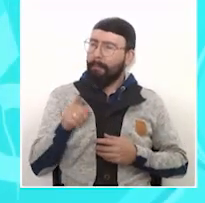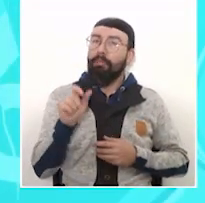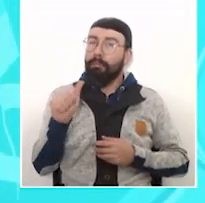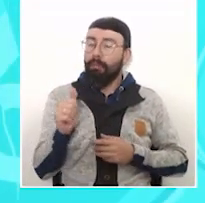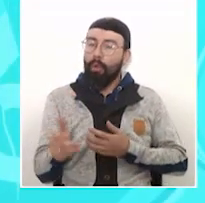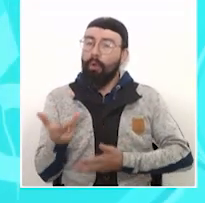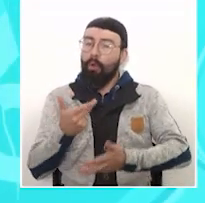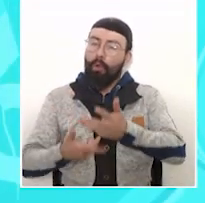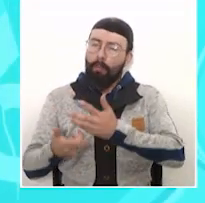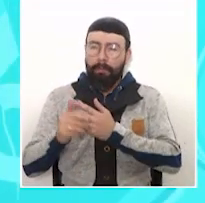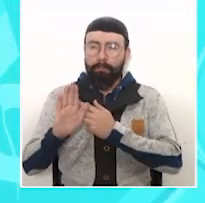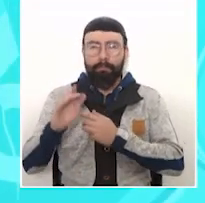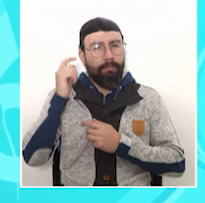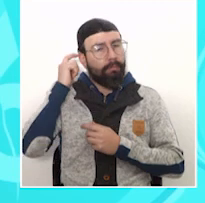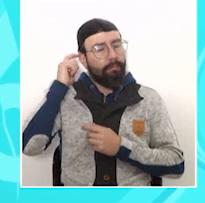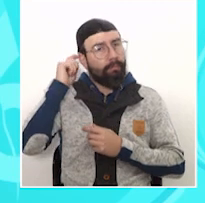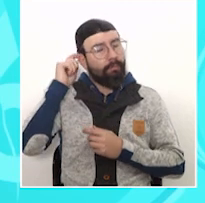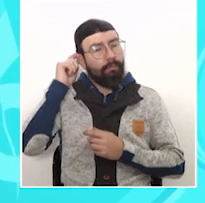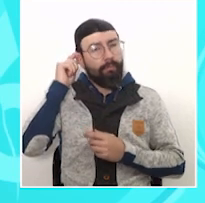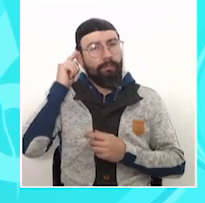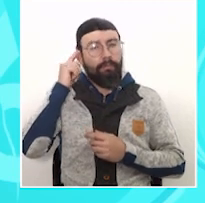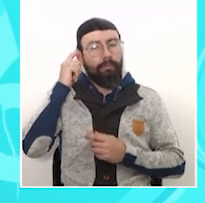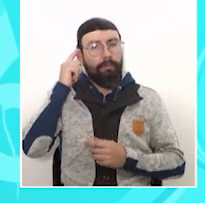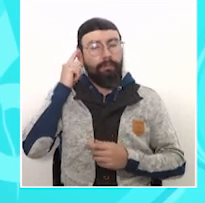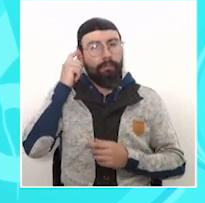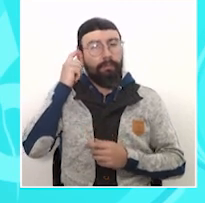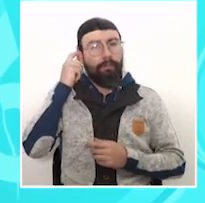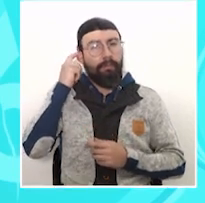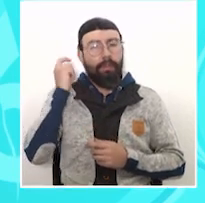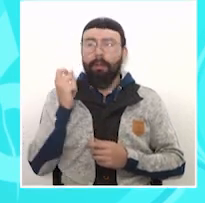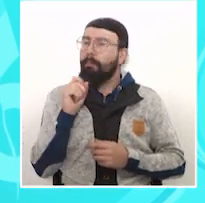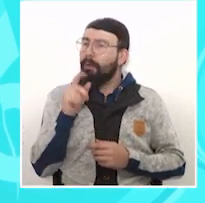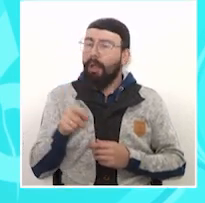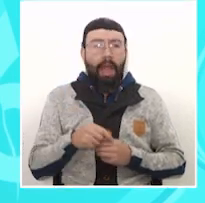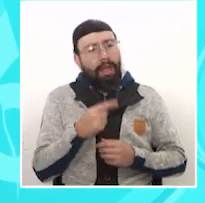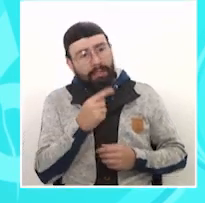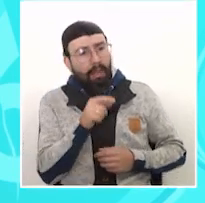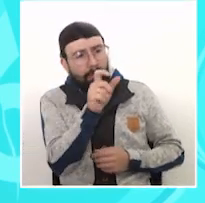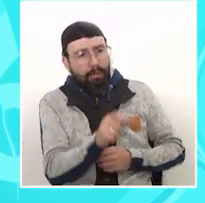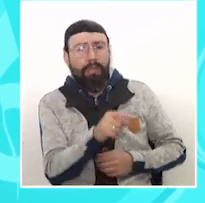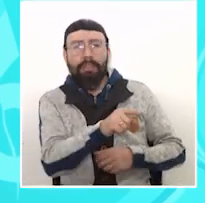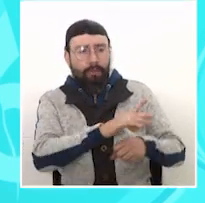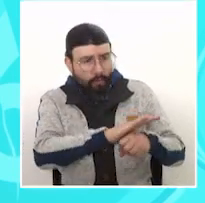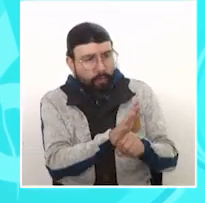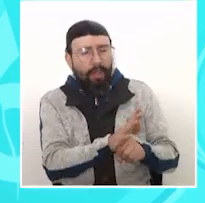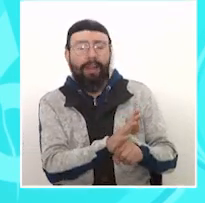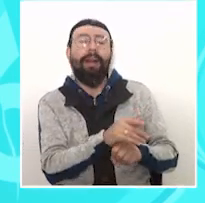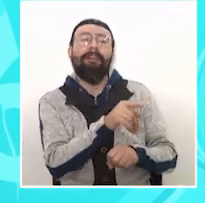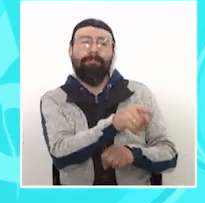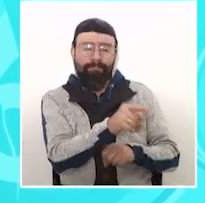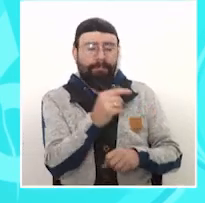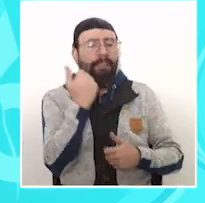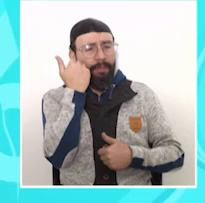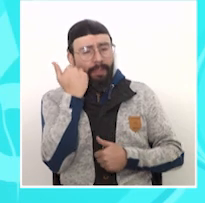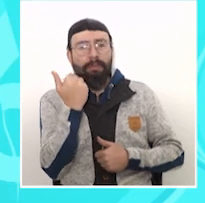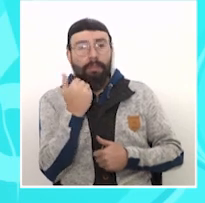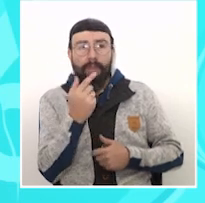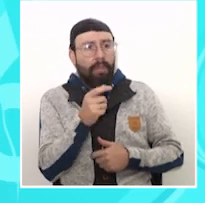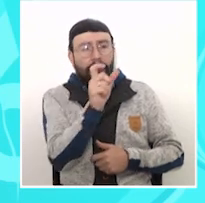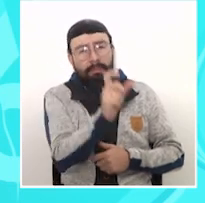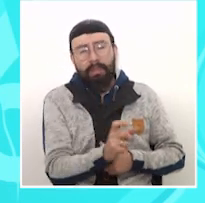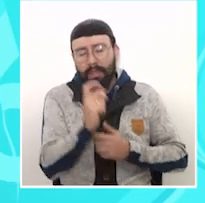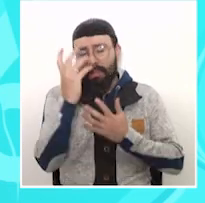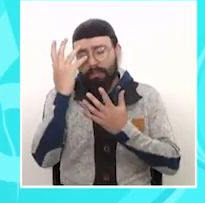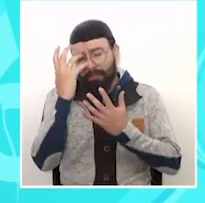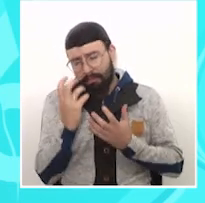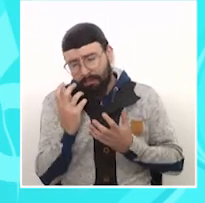contigo, que dice, doctor, cuando le dicen que tienen COVID-19 y la persona entra en depresión, ¿qué se puede